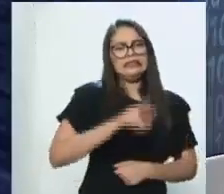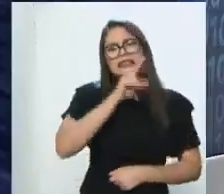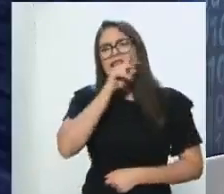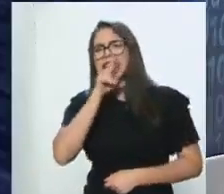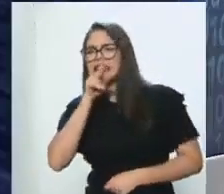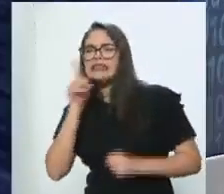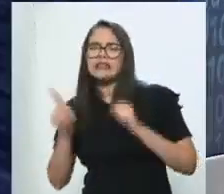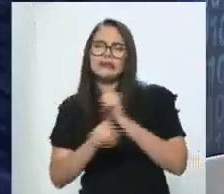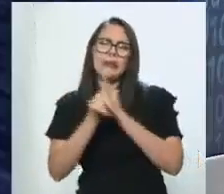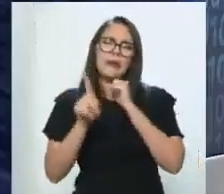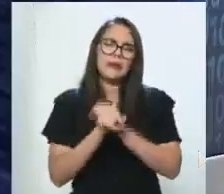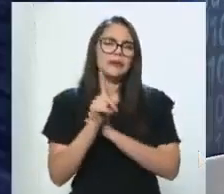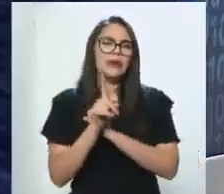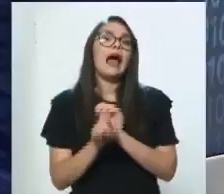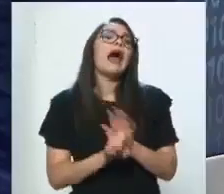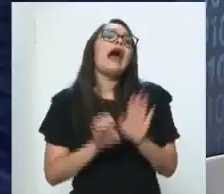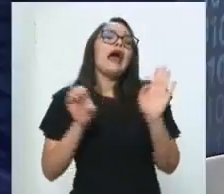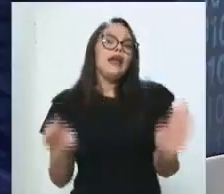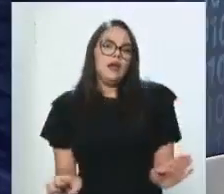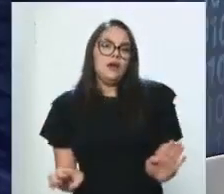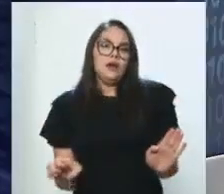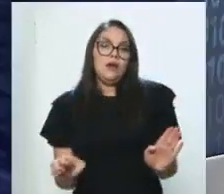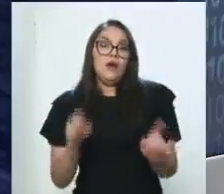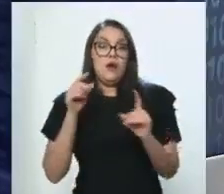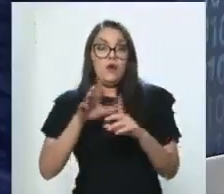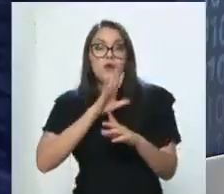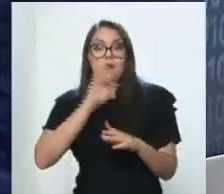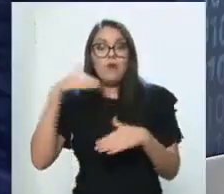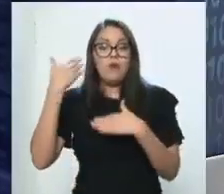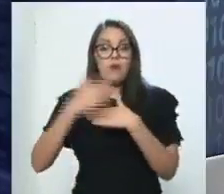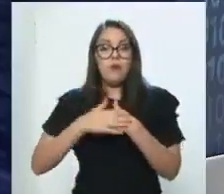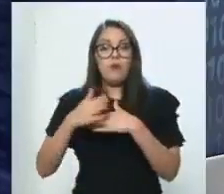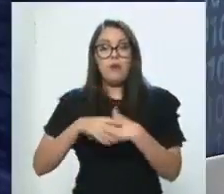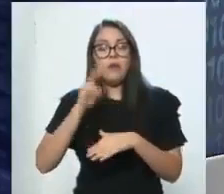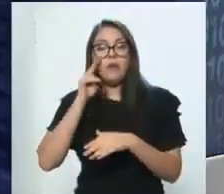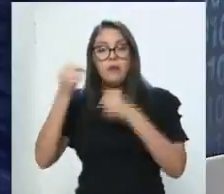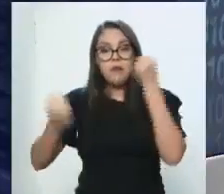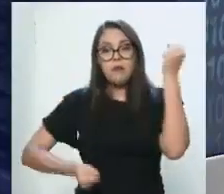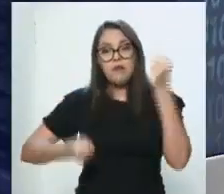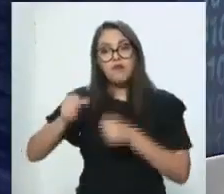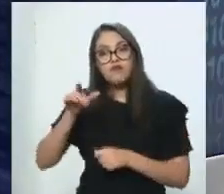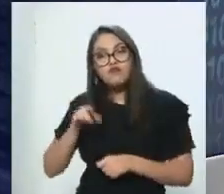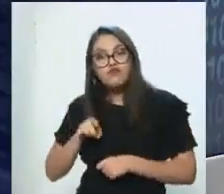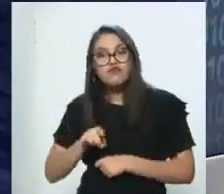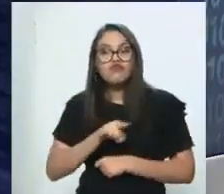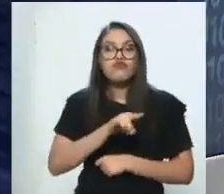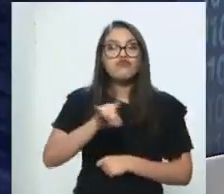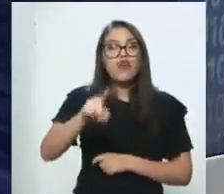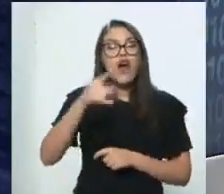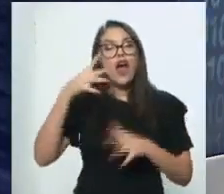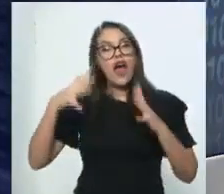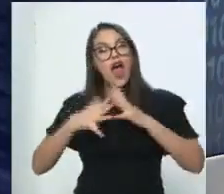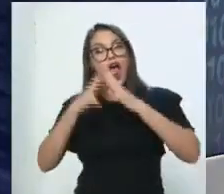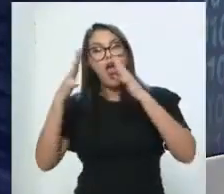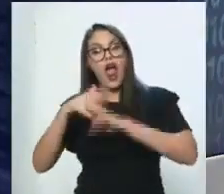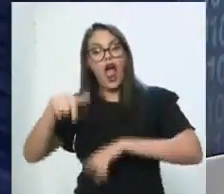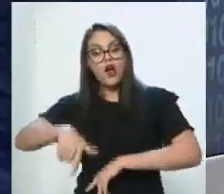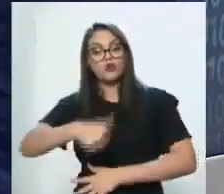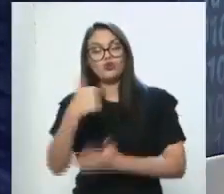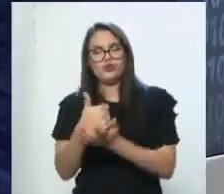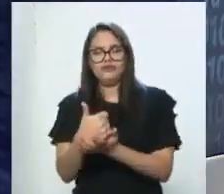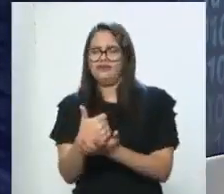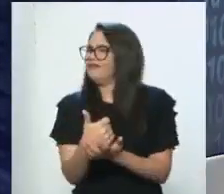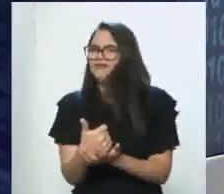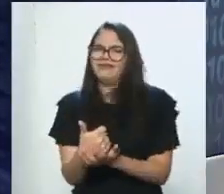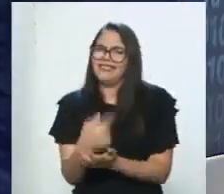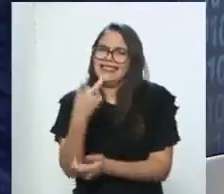por ejemplo, con publicaciones de tanques de guerra circulando por avenidas que dicen ser de nuestra ciudad, cuando realmente pues estas imágenes